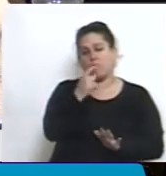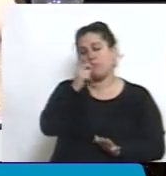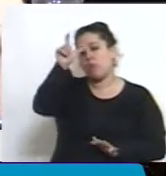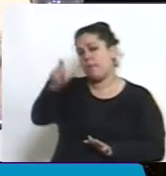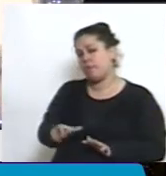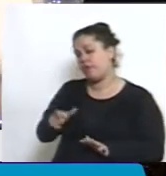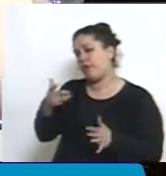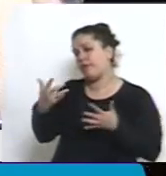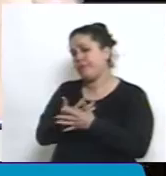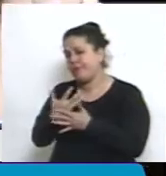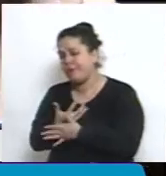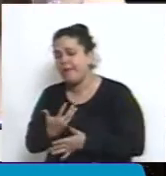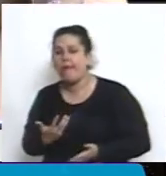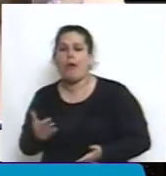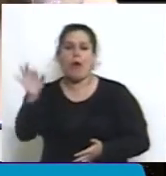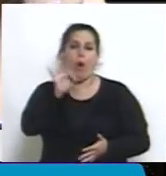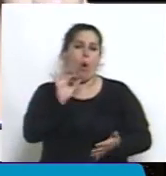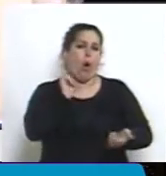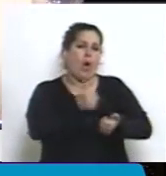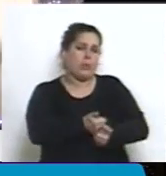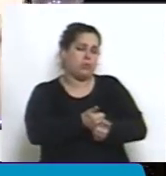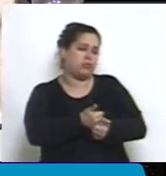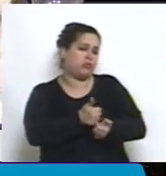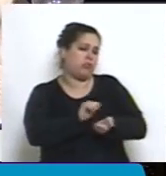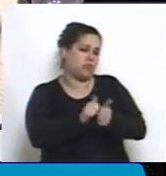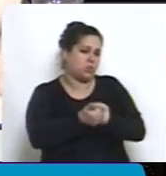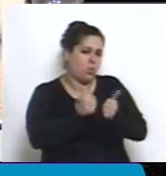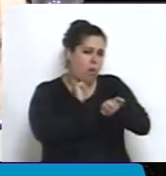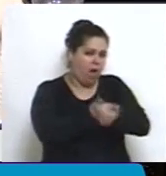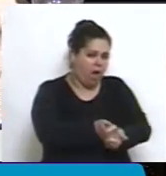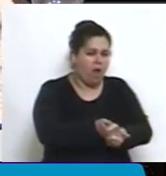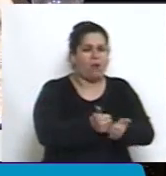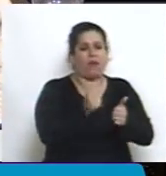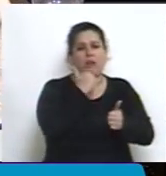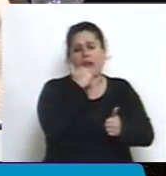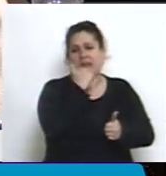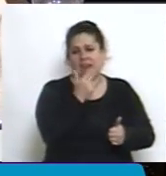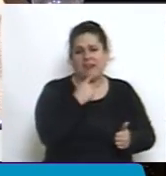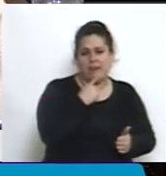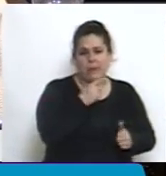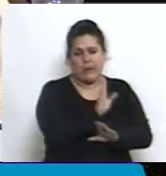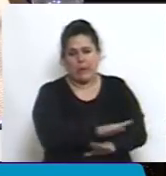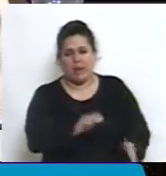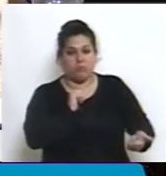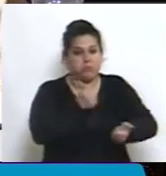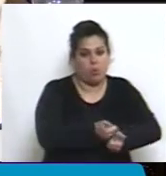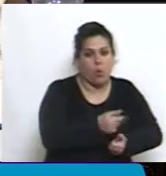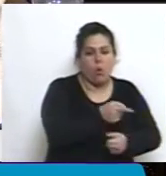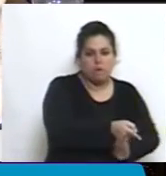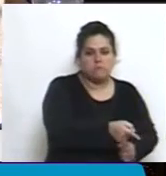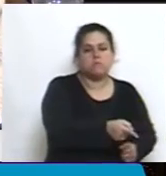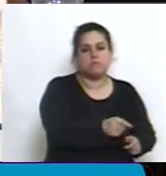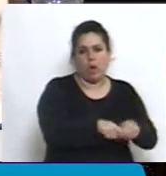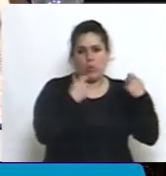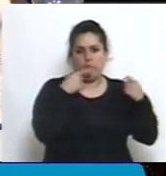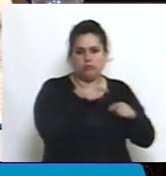sufría un abuso sexual, un niño o una niña sufría un abuso sexual, desde el